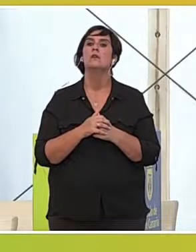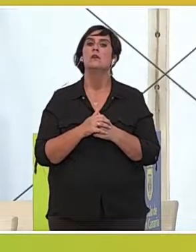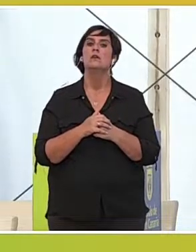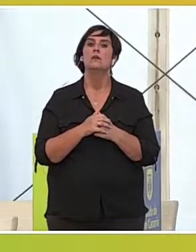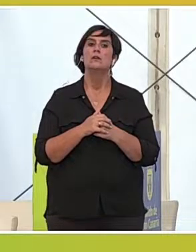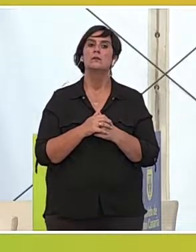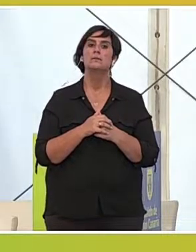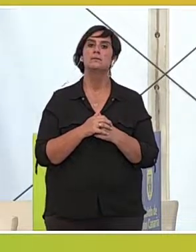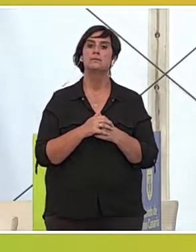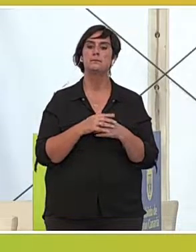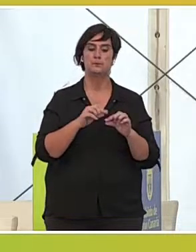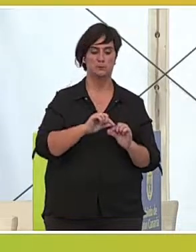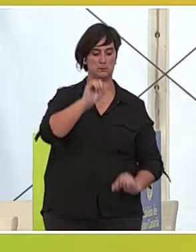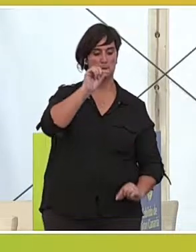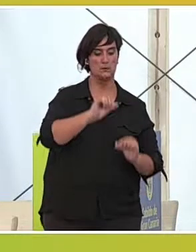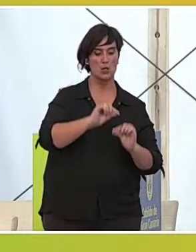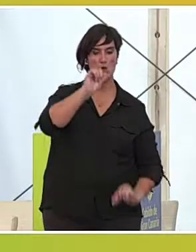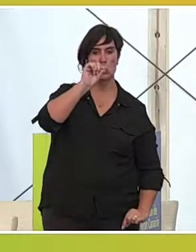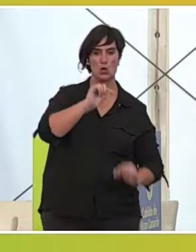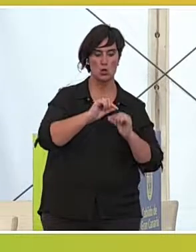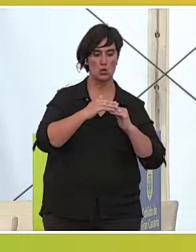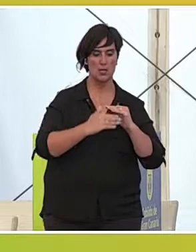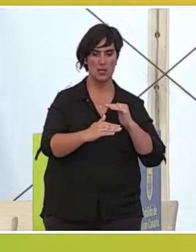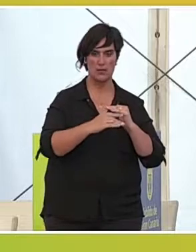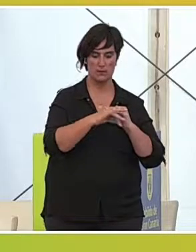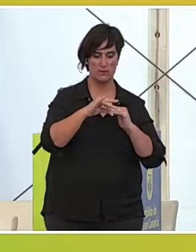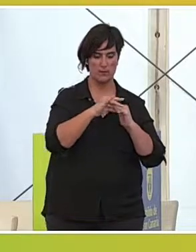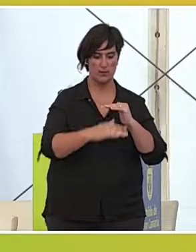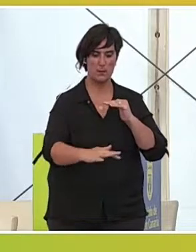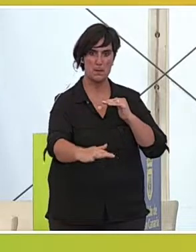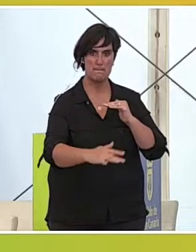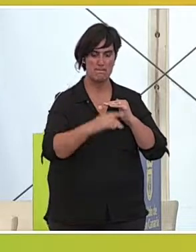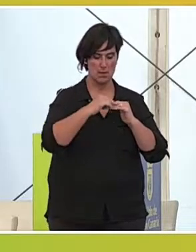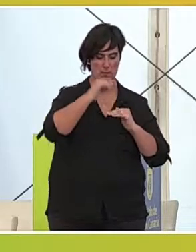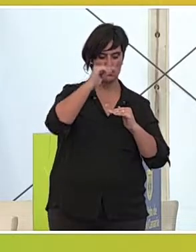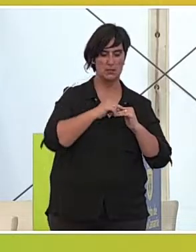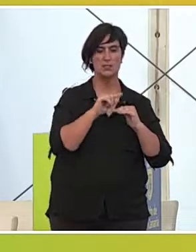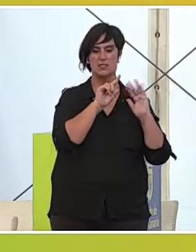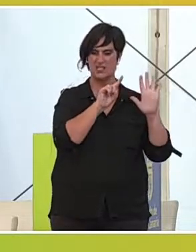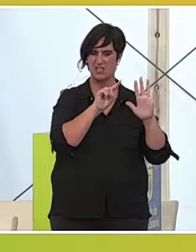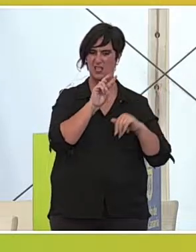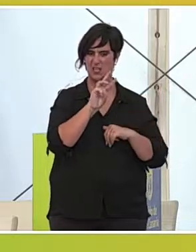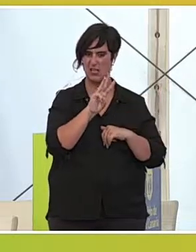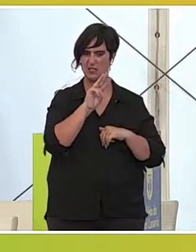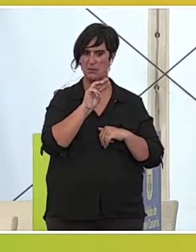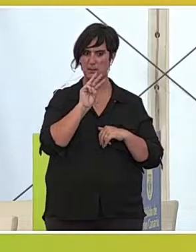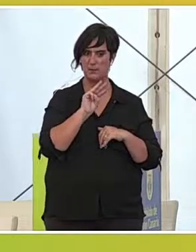La cota del nivel del terreno era 360 metros sobre el nivel del mar. Introdujimos